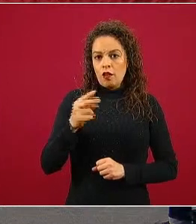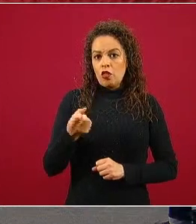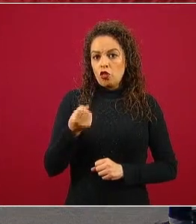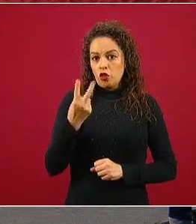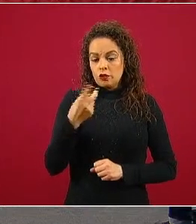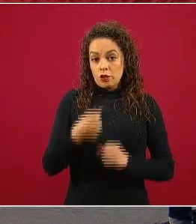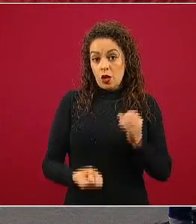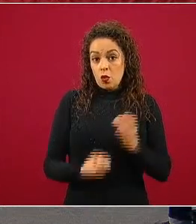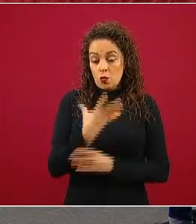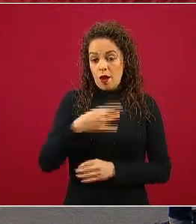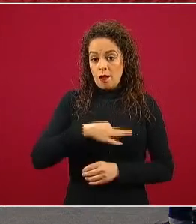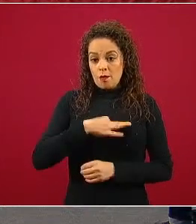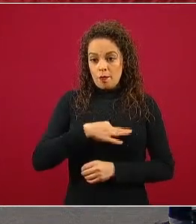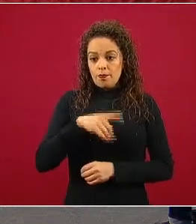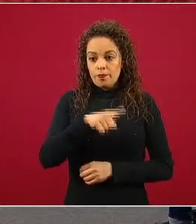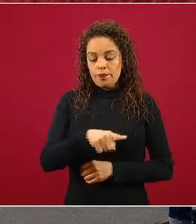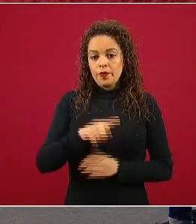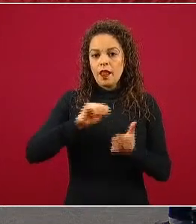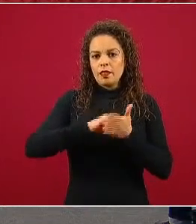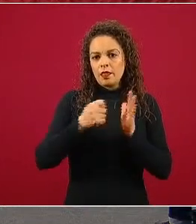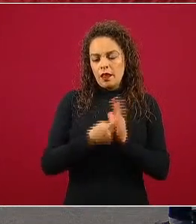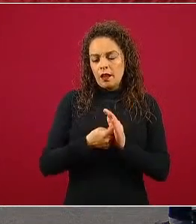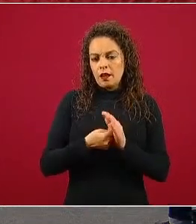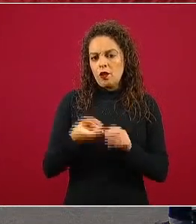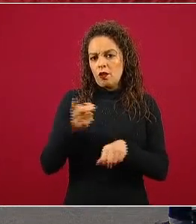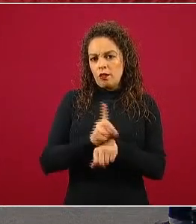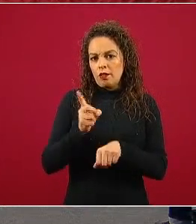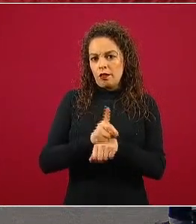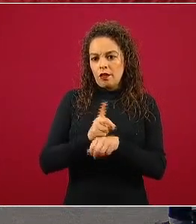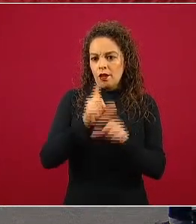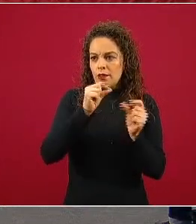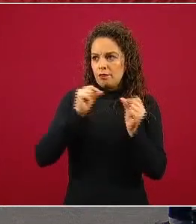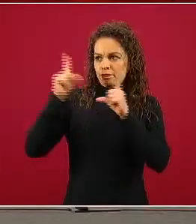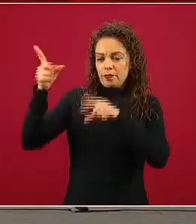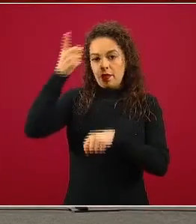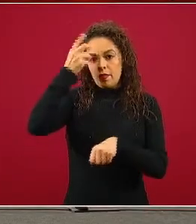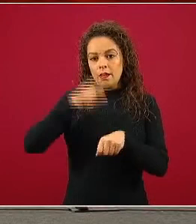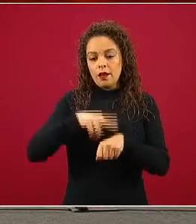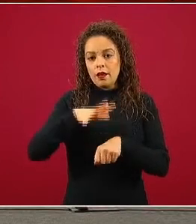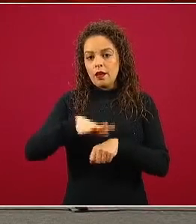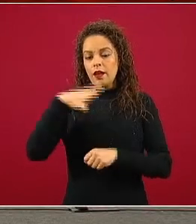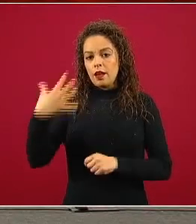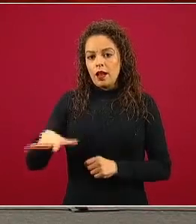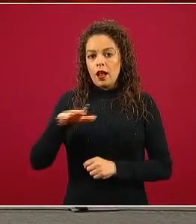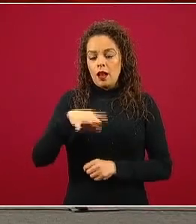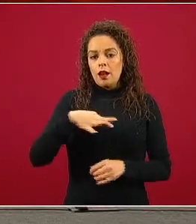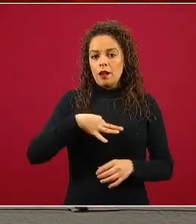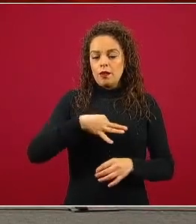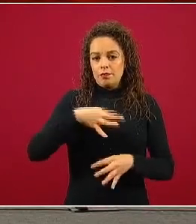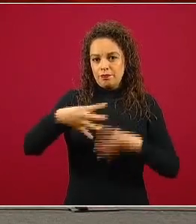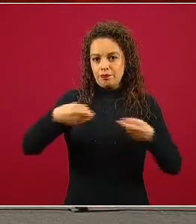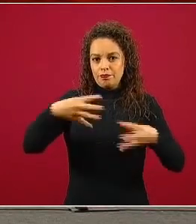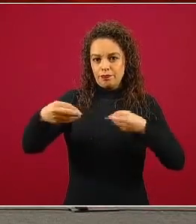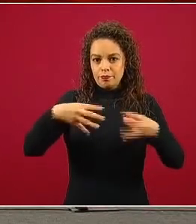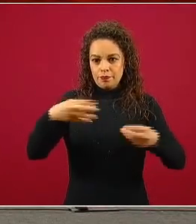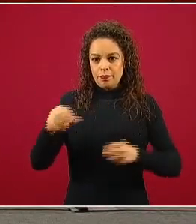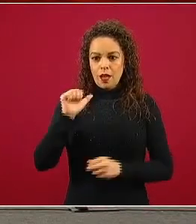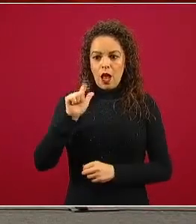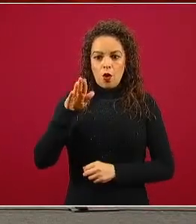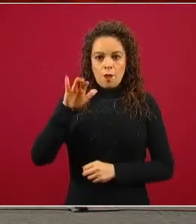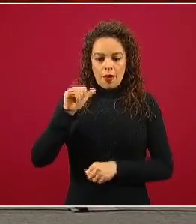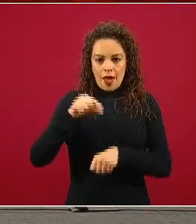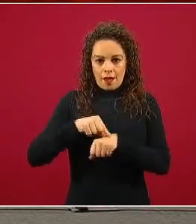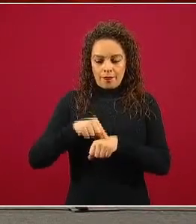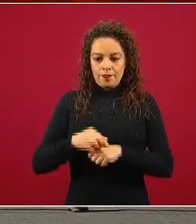El informe técnico diario que presentará el doctor José Luis Salomía, director general de epidemiología. Y el segundo tema es un tema de